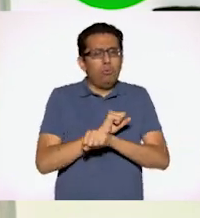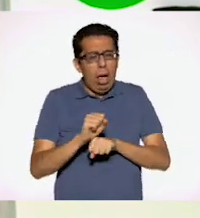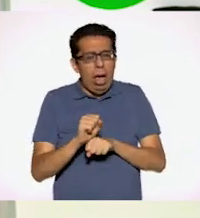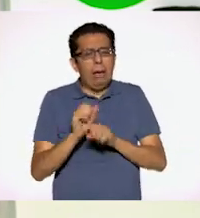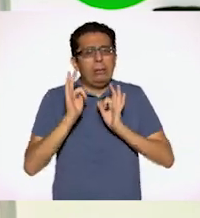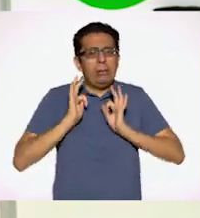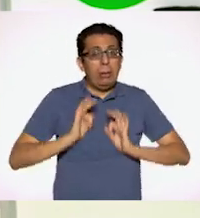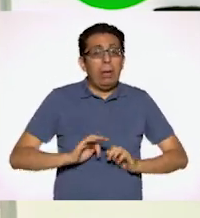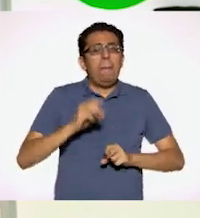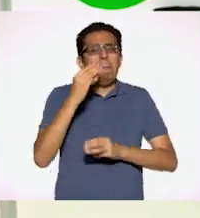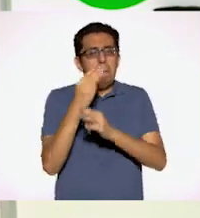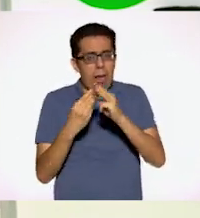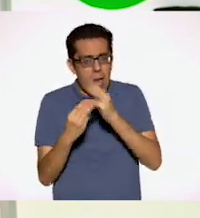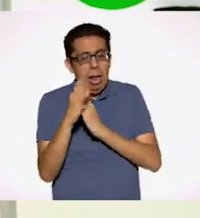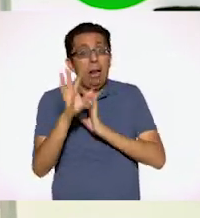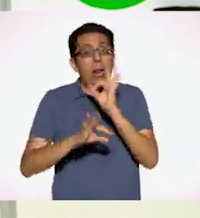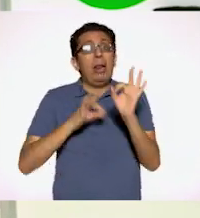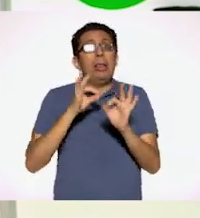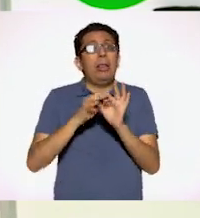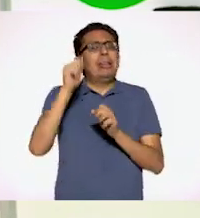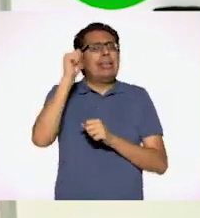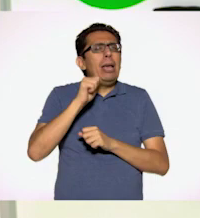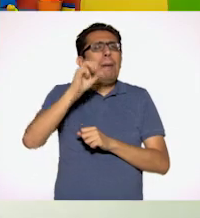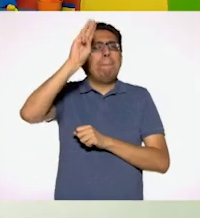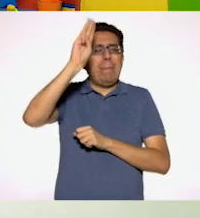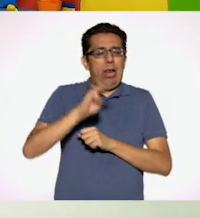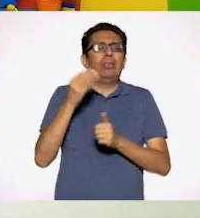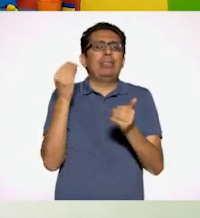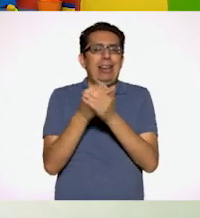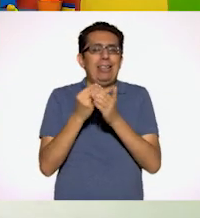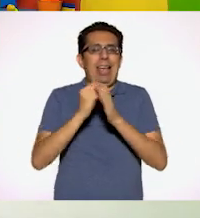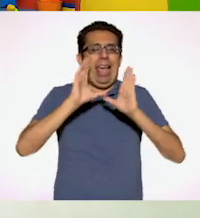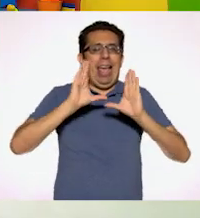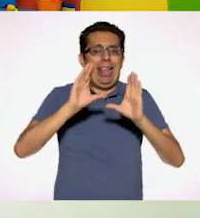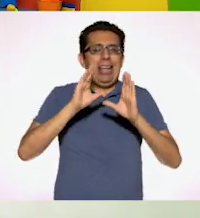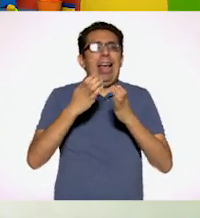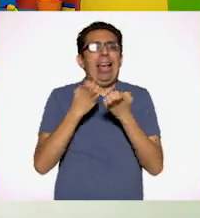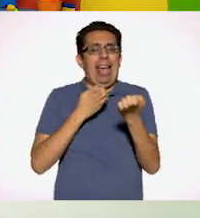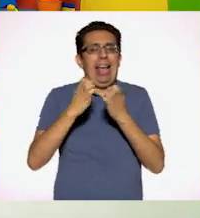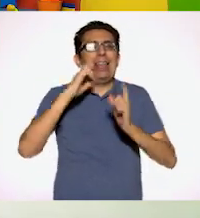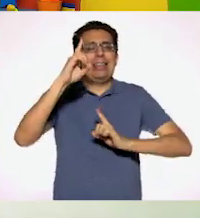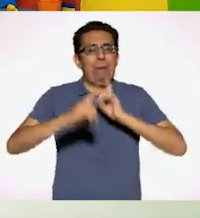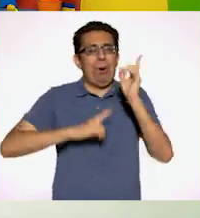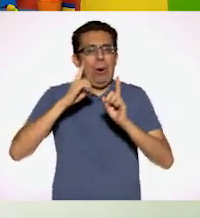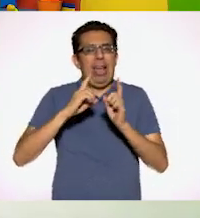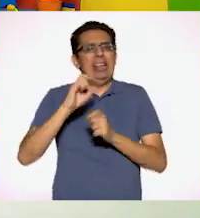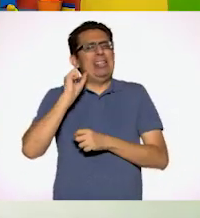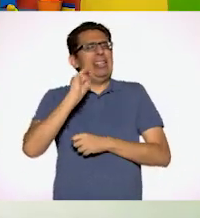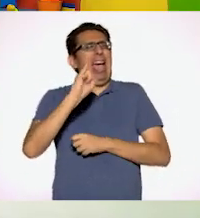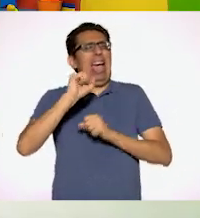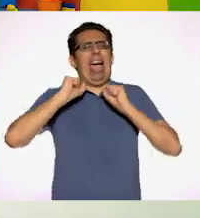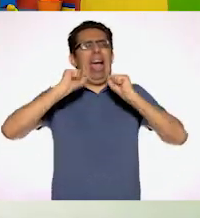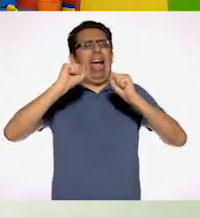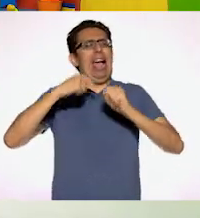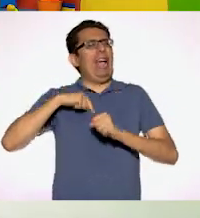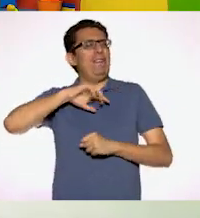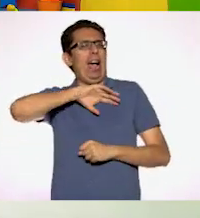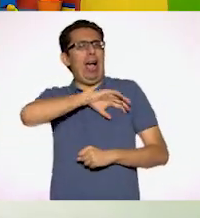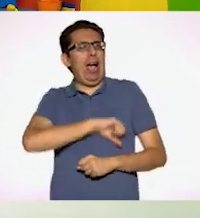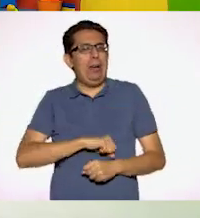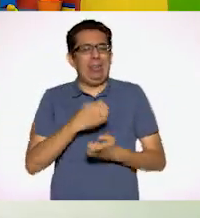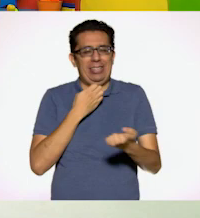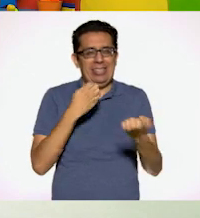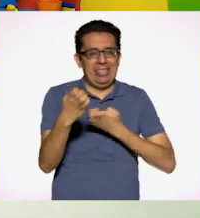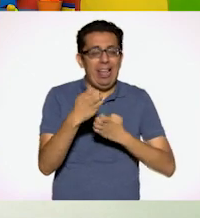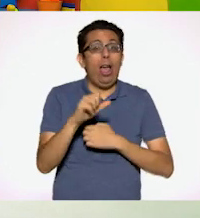porque todos los miércoles vamos a tener la sesión de educación física. ¡Sí! ¡Educación física! ¡Sí! ¡Nos encanta! Por hoy